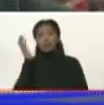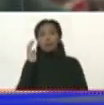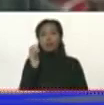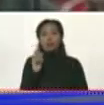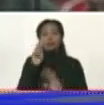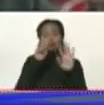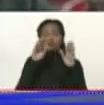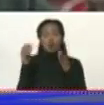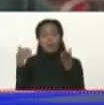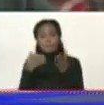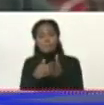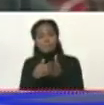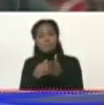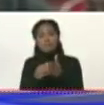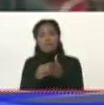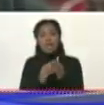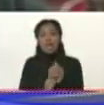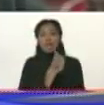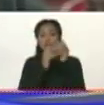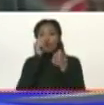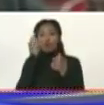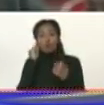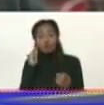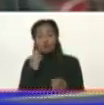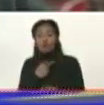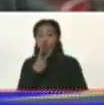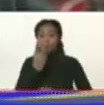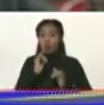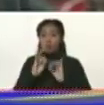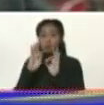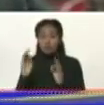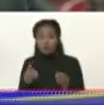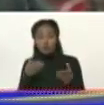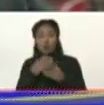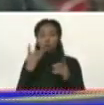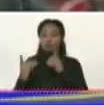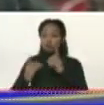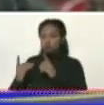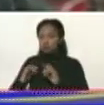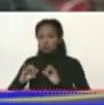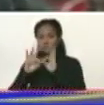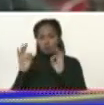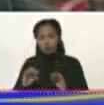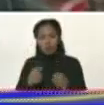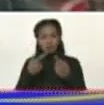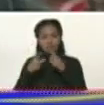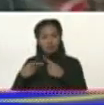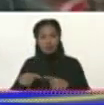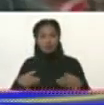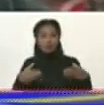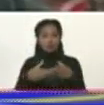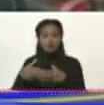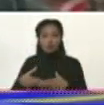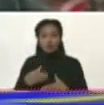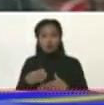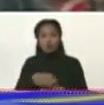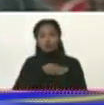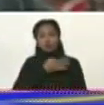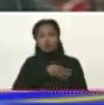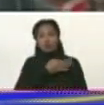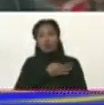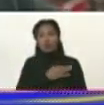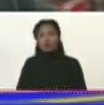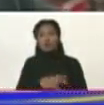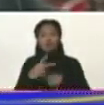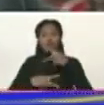5.626 líderes y lideresas fueron allí, pues, voceros, fueron a debatir, y diferentes organizaciones sociales, ¿no?